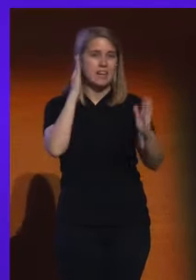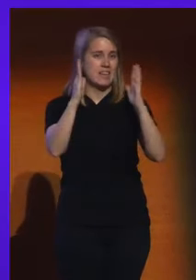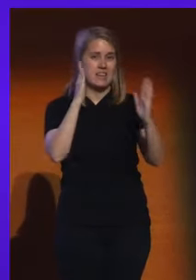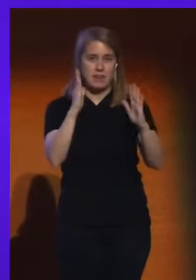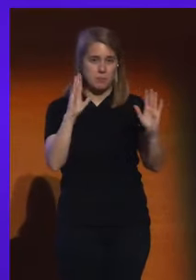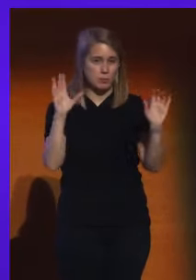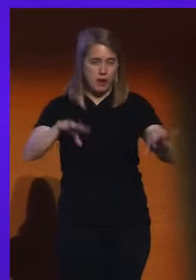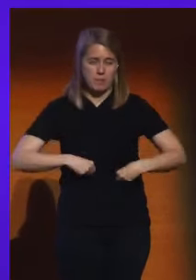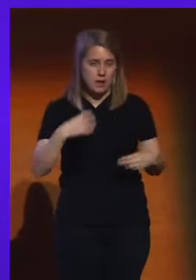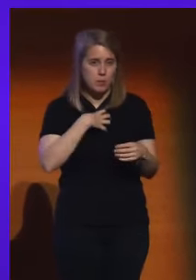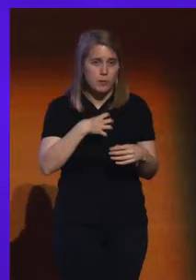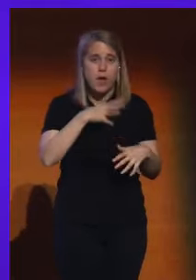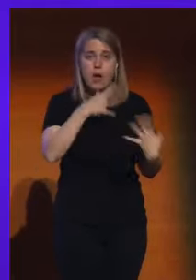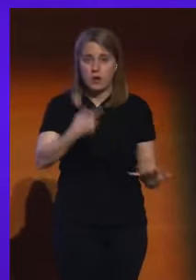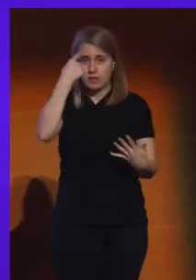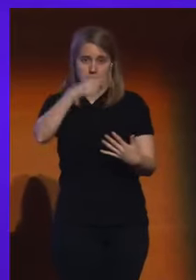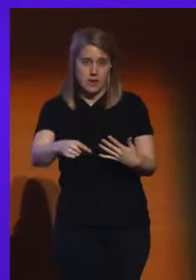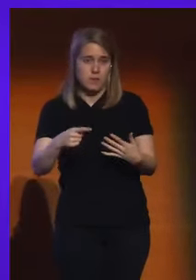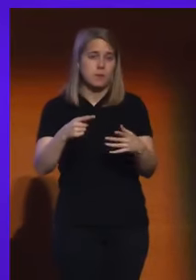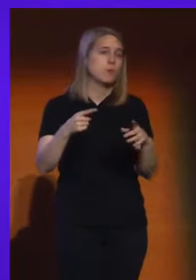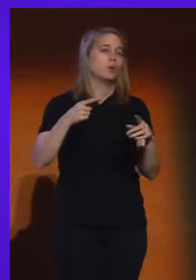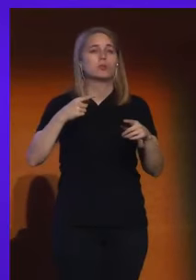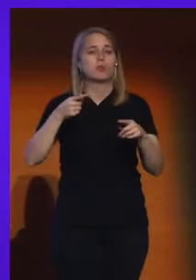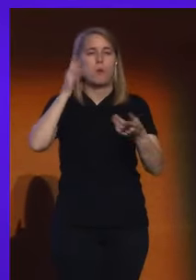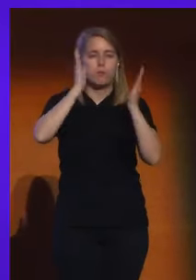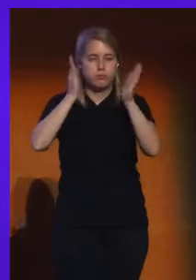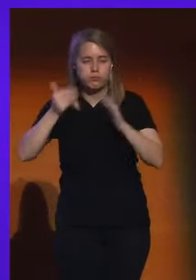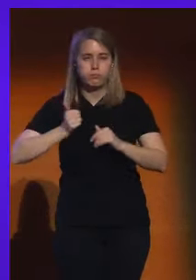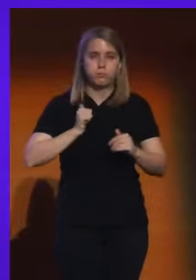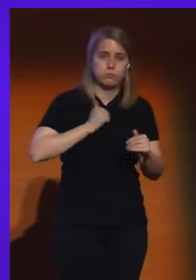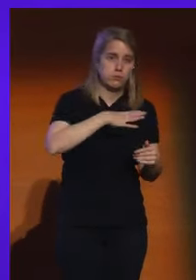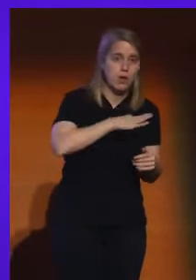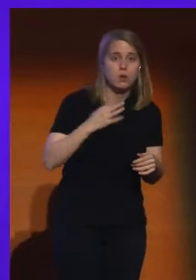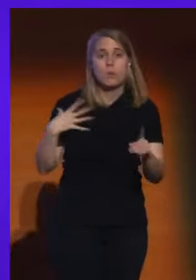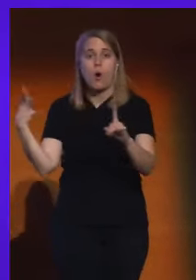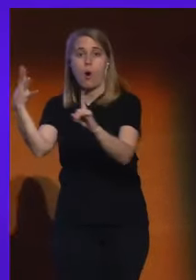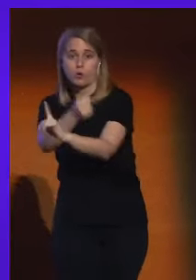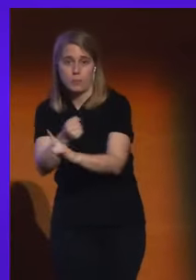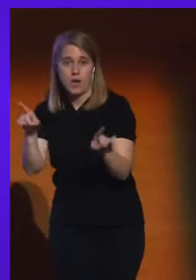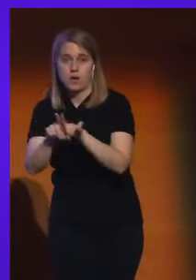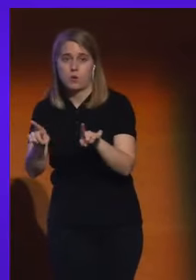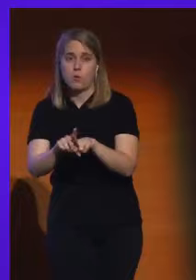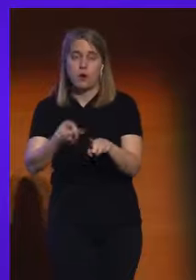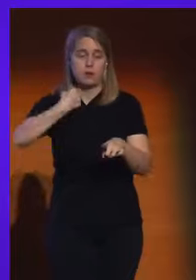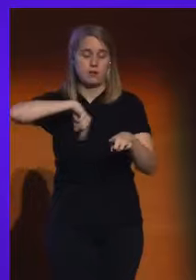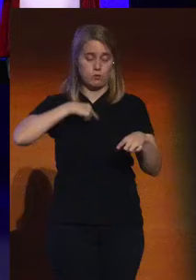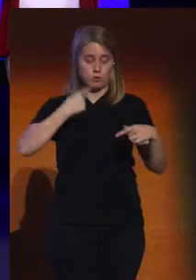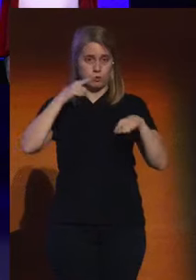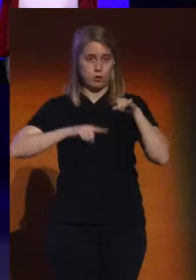inaceptables, ahora que ya sabemos que la barbarie tiene tantas posibilidades como la utopía, y que depende de